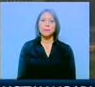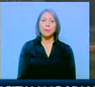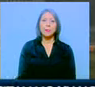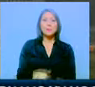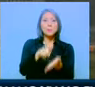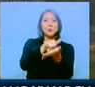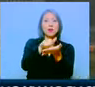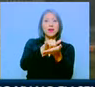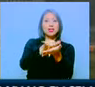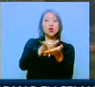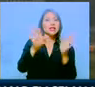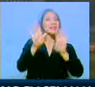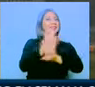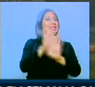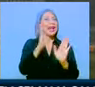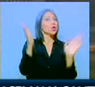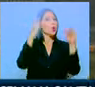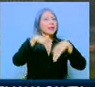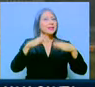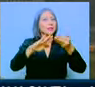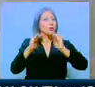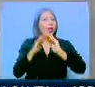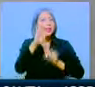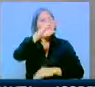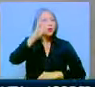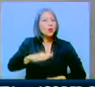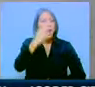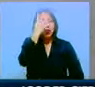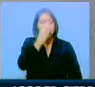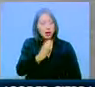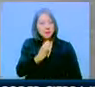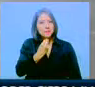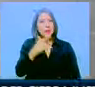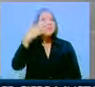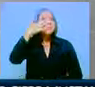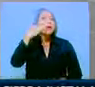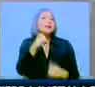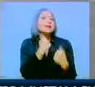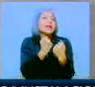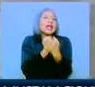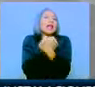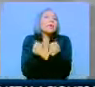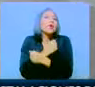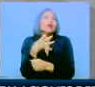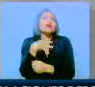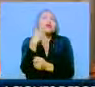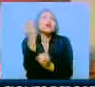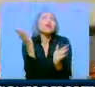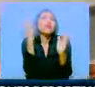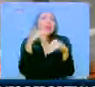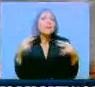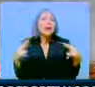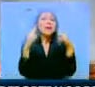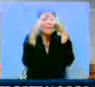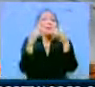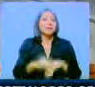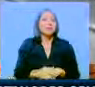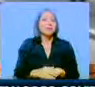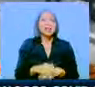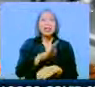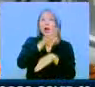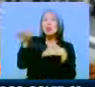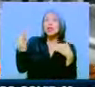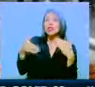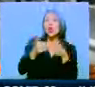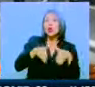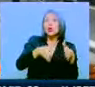Nueva York dejó de ser la ciudad que nunca duerme. El amor parece haberse marchado de París. Y aunque todos los caminos llevan